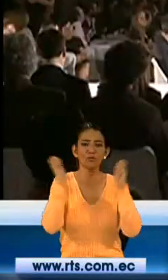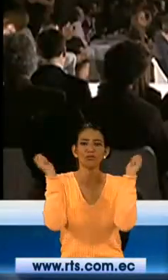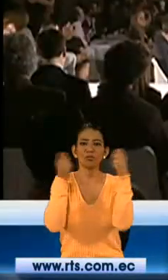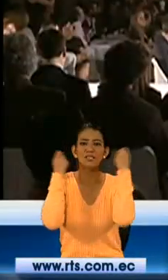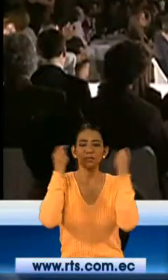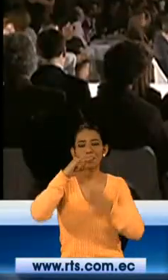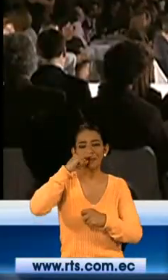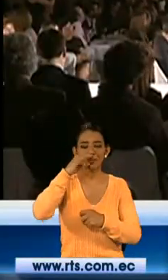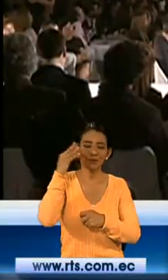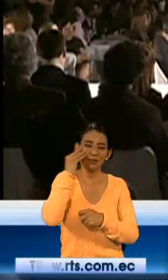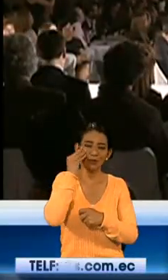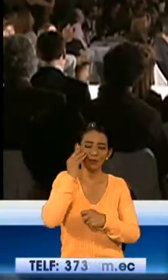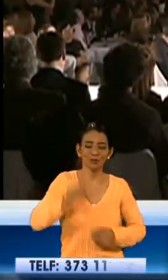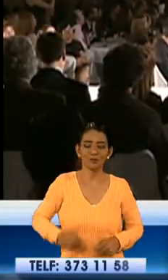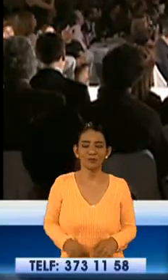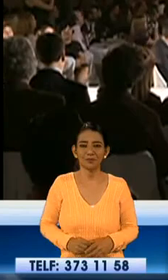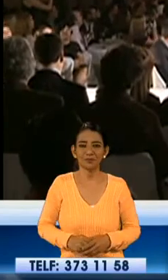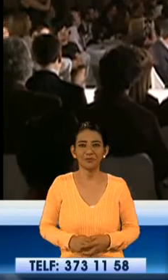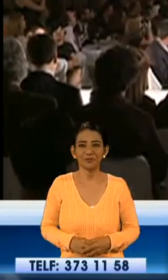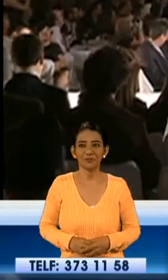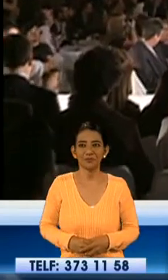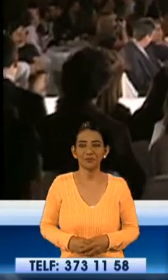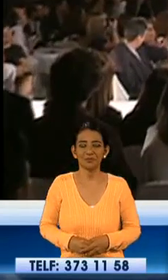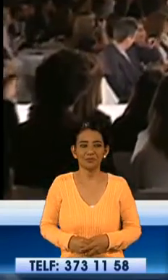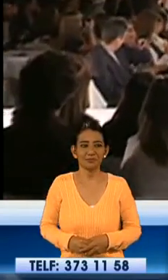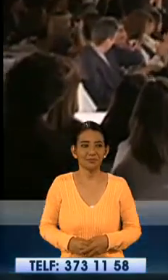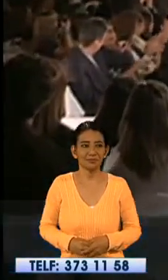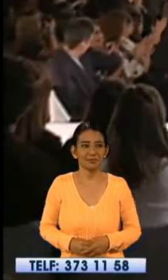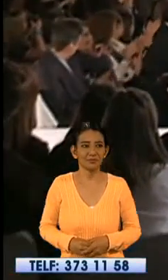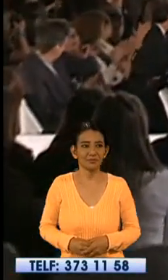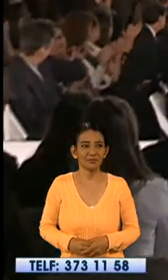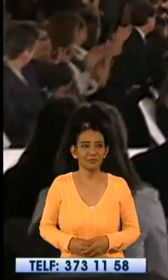Niños con Síndrome de Down, informó Javier Gallo.